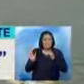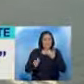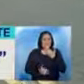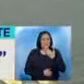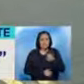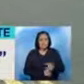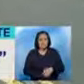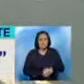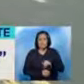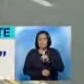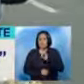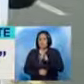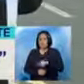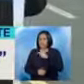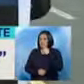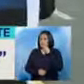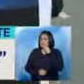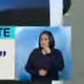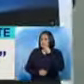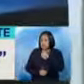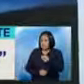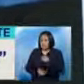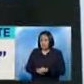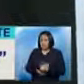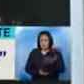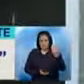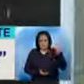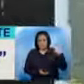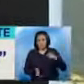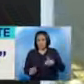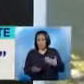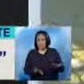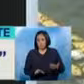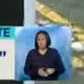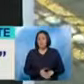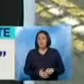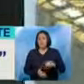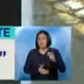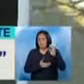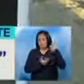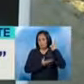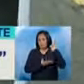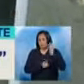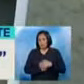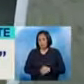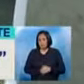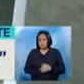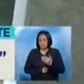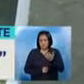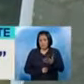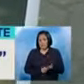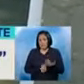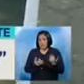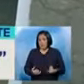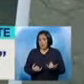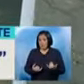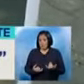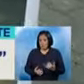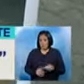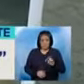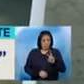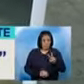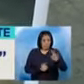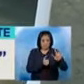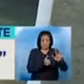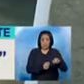Tania? Tania es una chica que fue muerta en la ciudad de Piura. Y hasta ahora, ya el